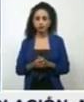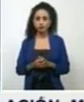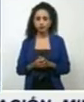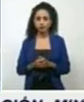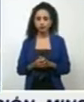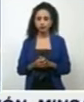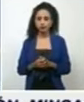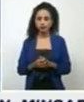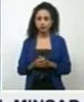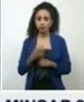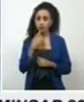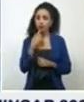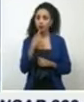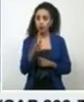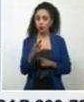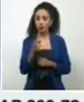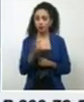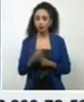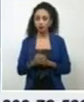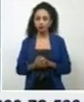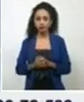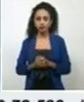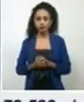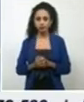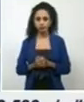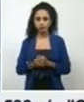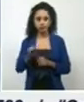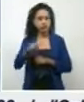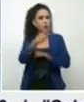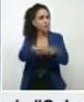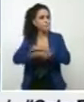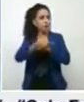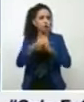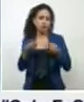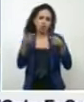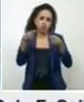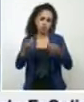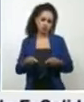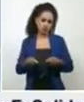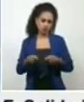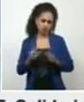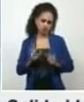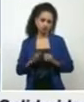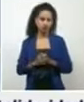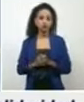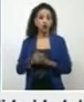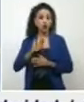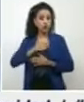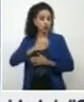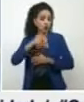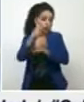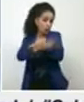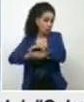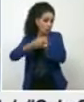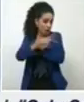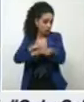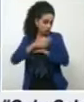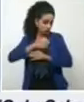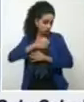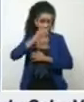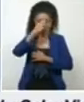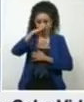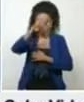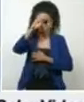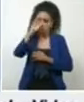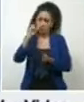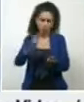bueno, pues toman sus decisiones, ¿no? Nuestro país, que como es costumbre,